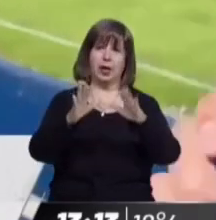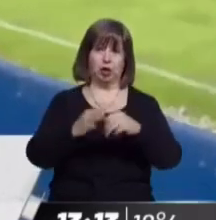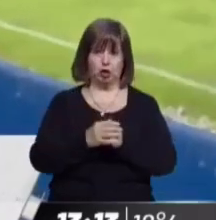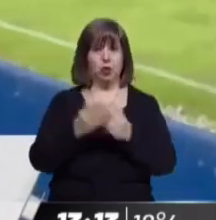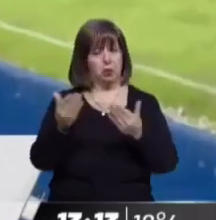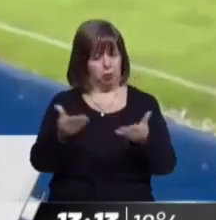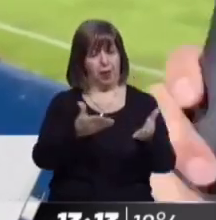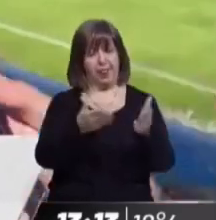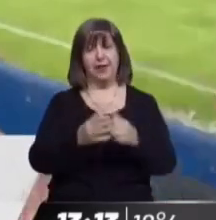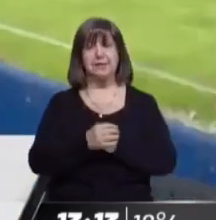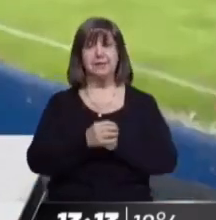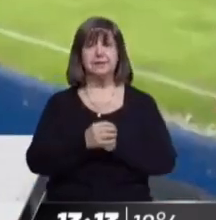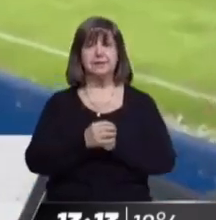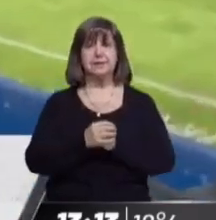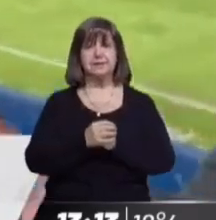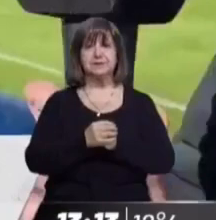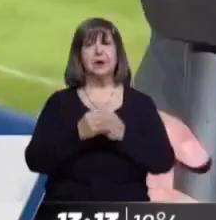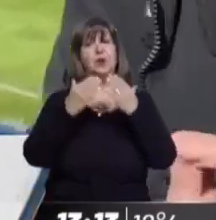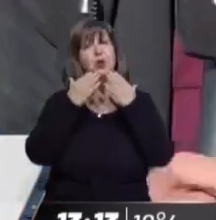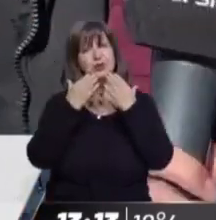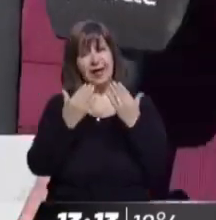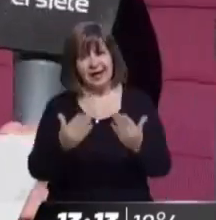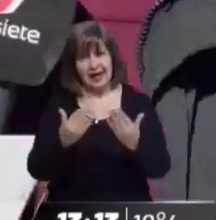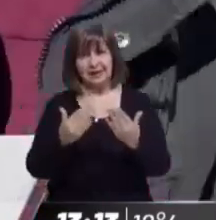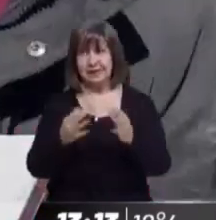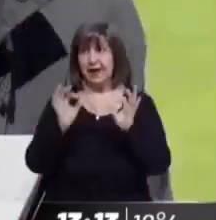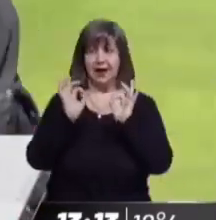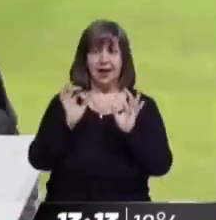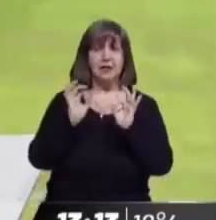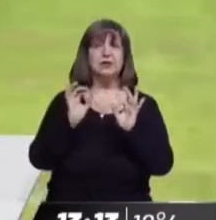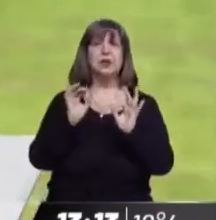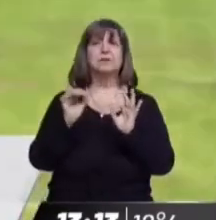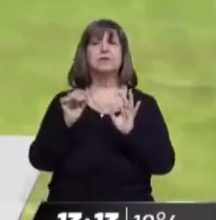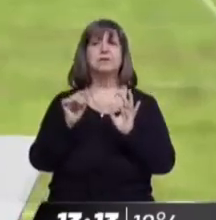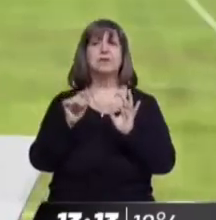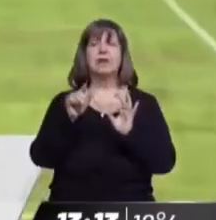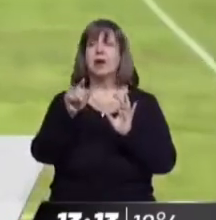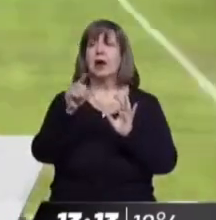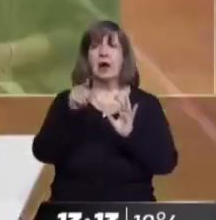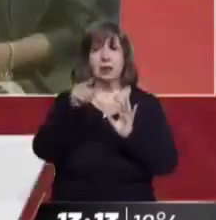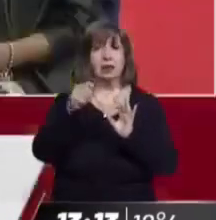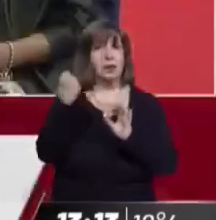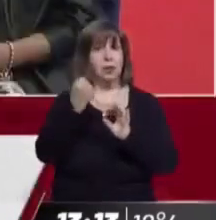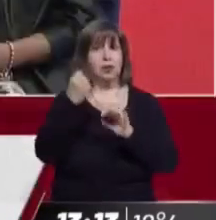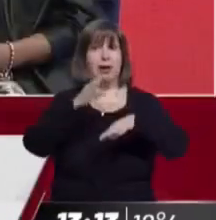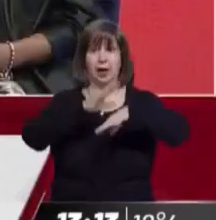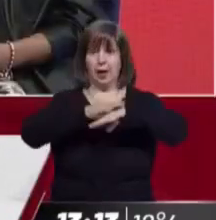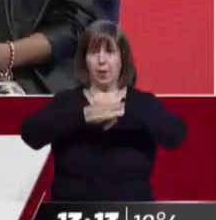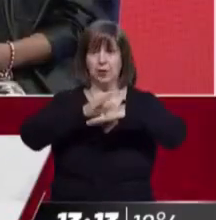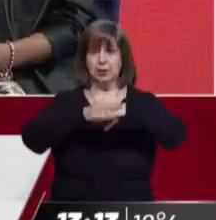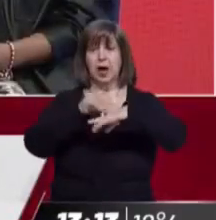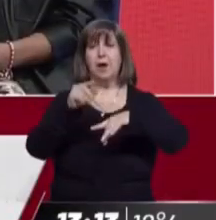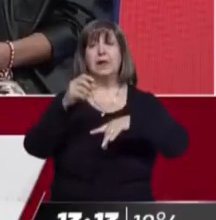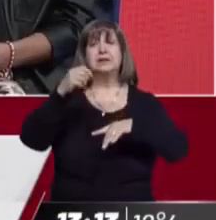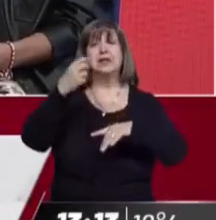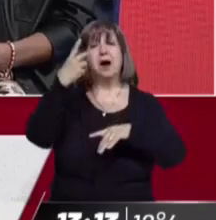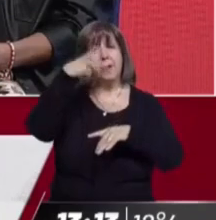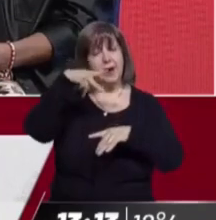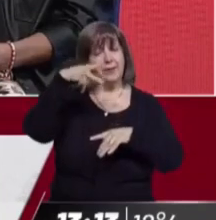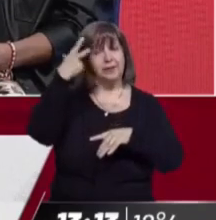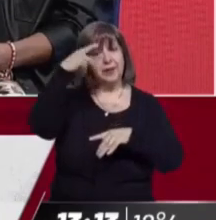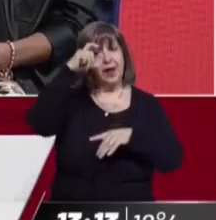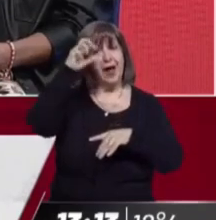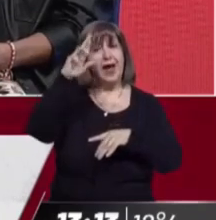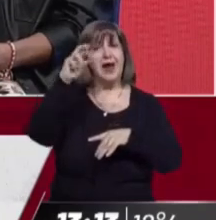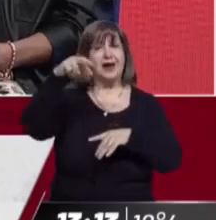puertas Gracias her muy amable gracias a vos bien chicos ahí lo escuchaban Bueno una de las cartas fuertes encargadas del operativo Hernán amad y esto que